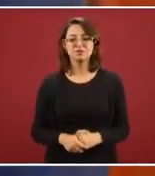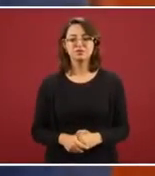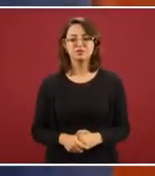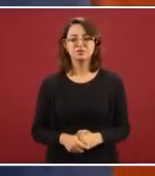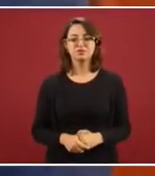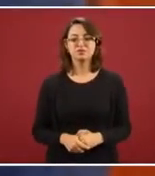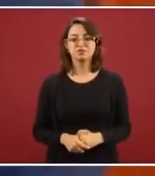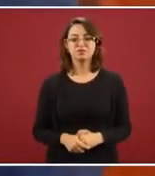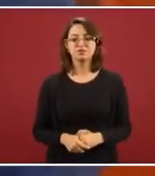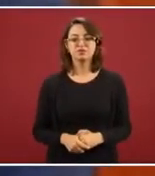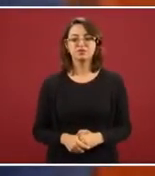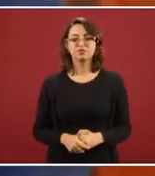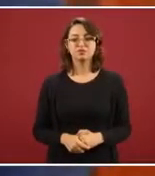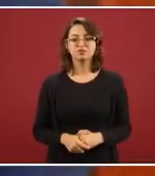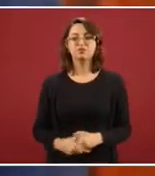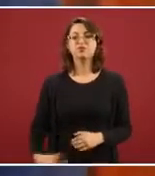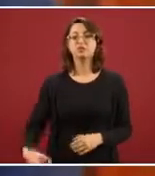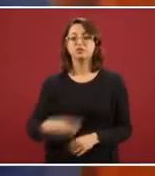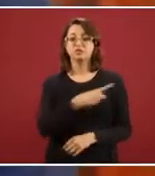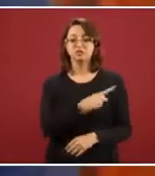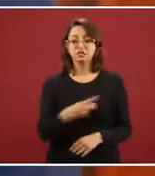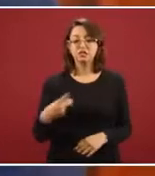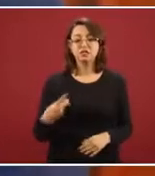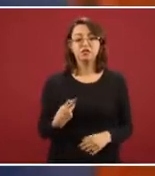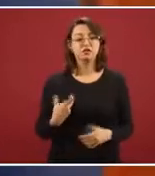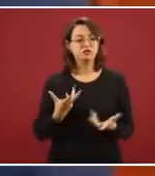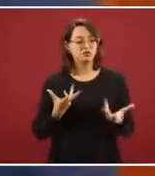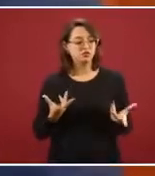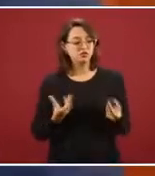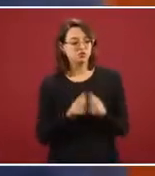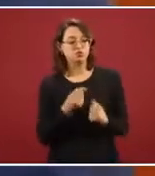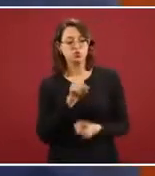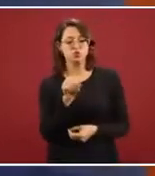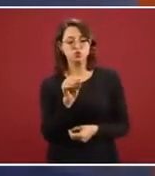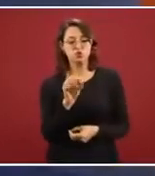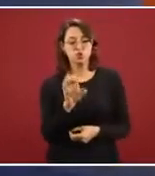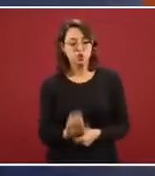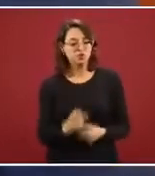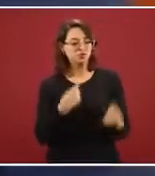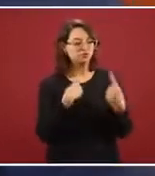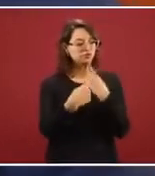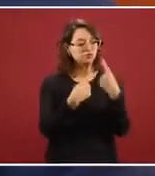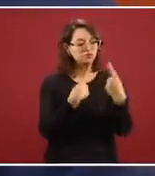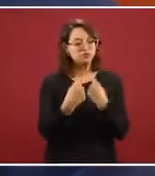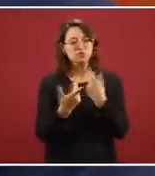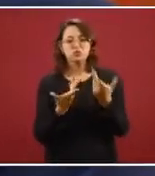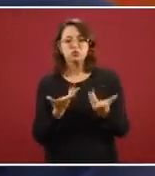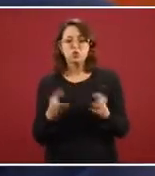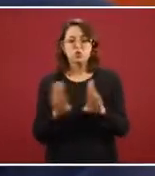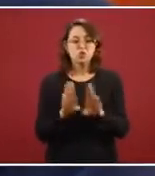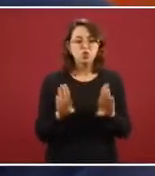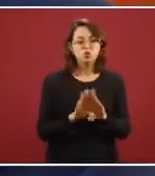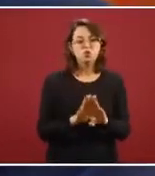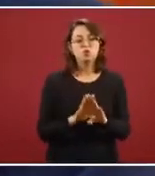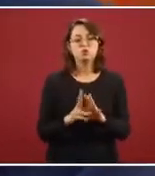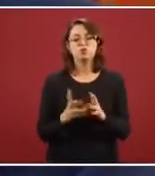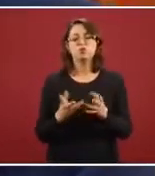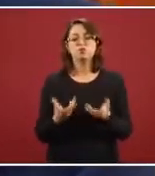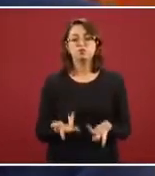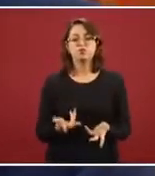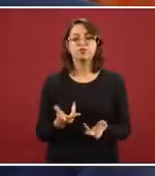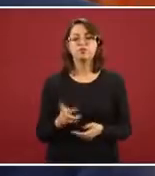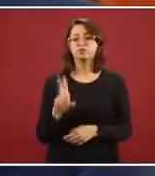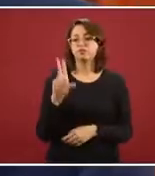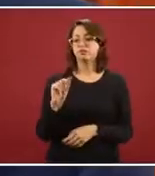hay que buscar un mecanismo con psoe director del seguro hablamos que en los